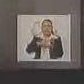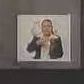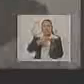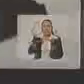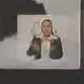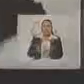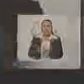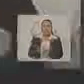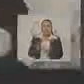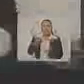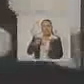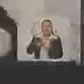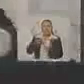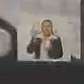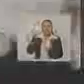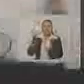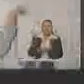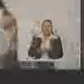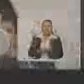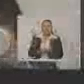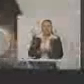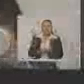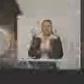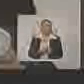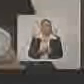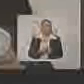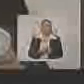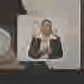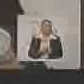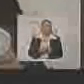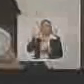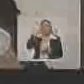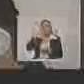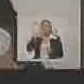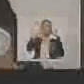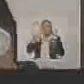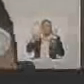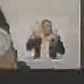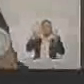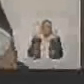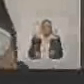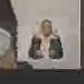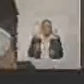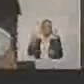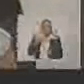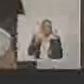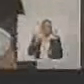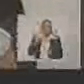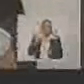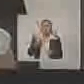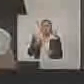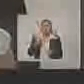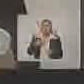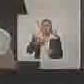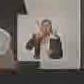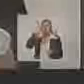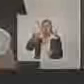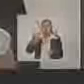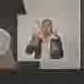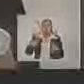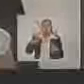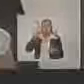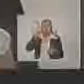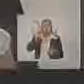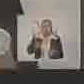Adelante. Gracias. Para hablar de seguridad, tenemos que hablar con conocimiento del tema. Han